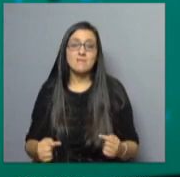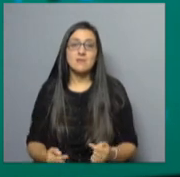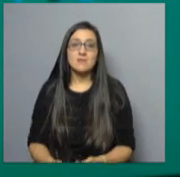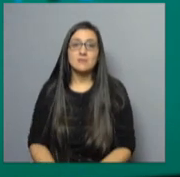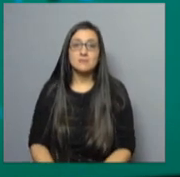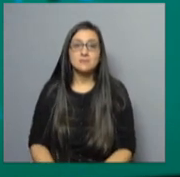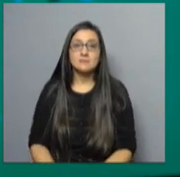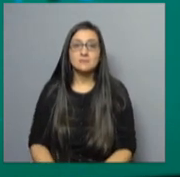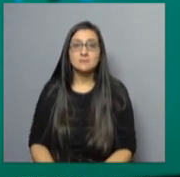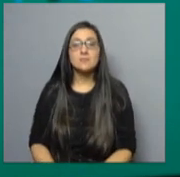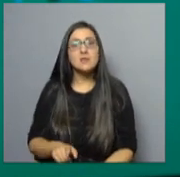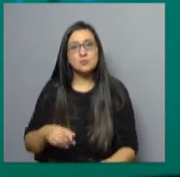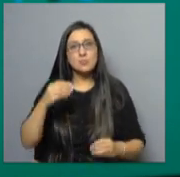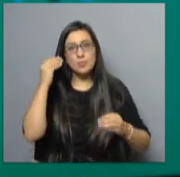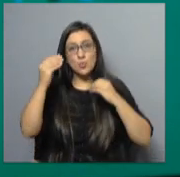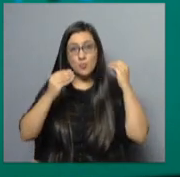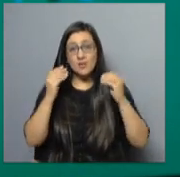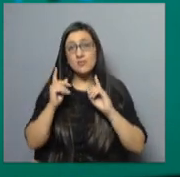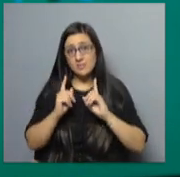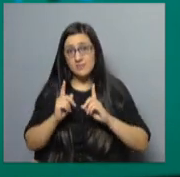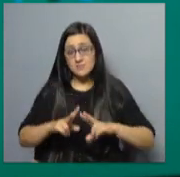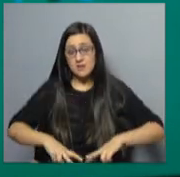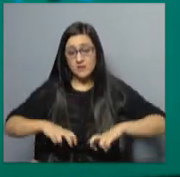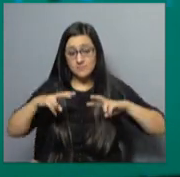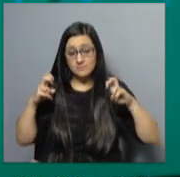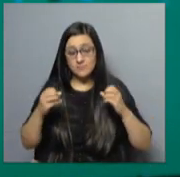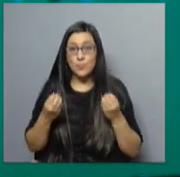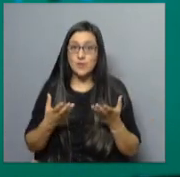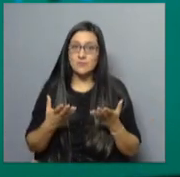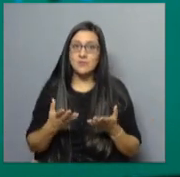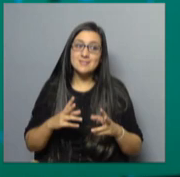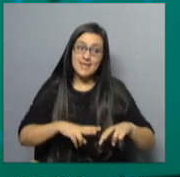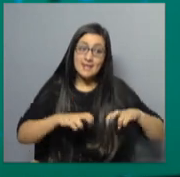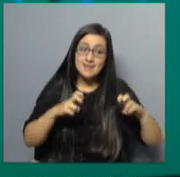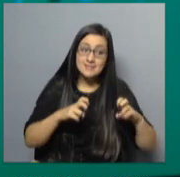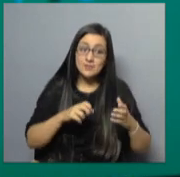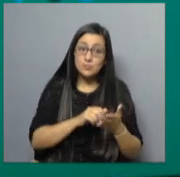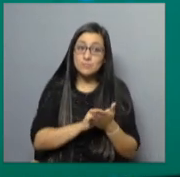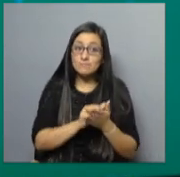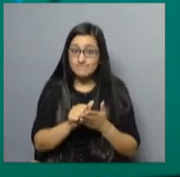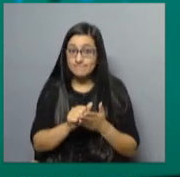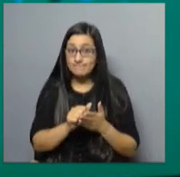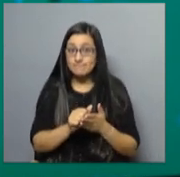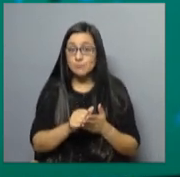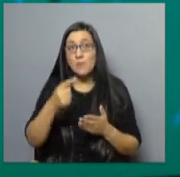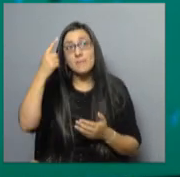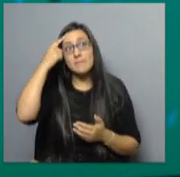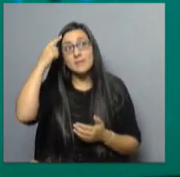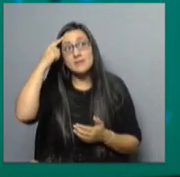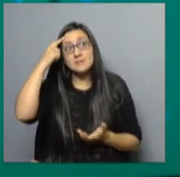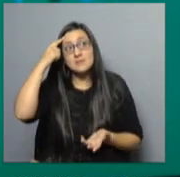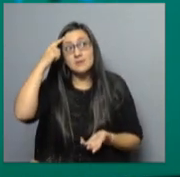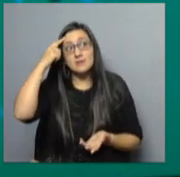es muy preocupante y debe ser analizado en términos de bueno si uno analiza esa serie uno piensa o ve que